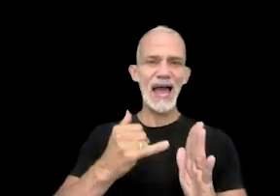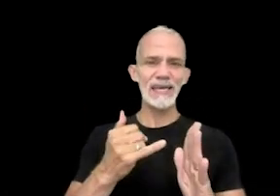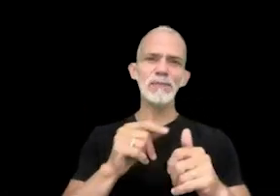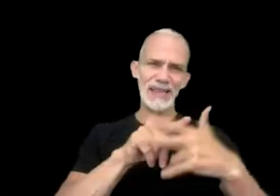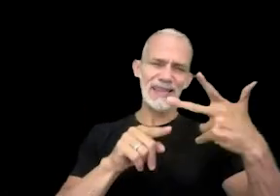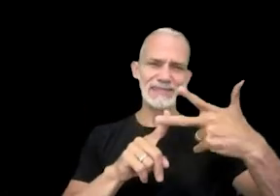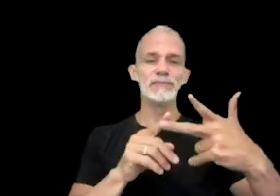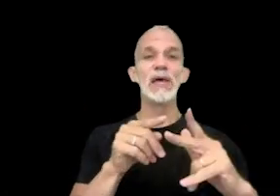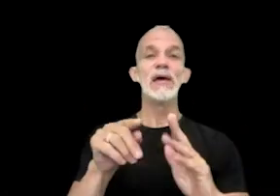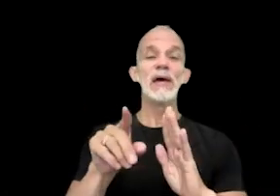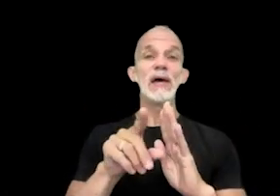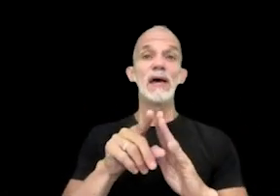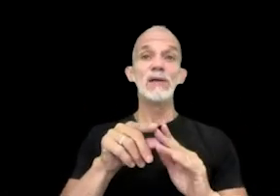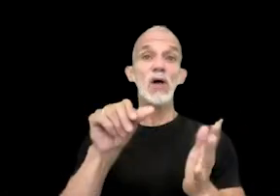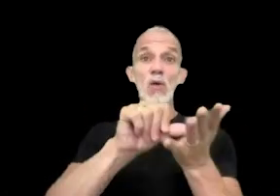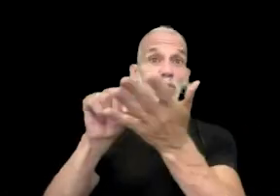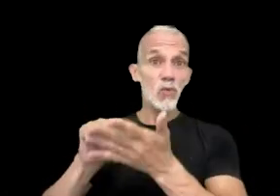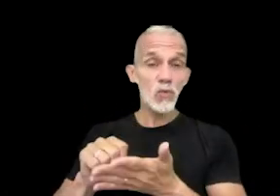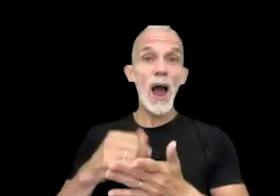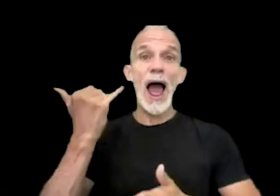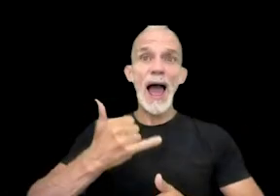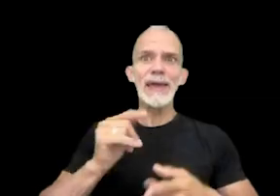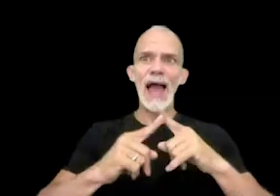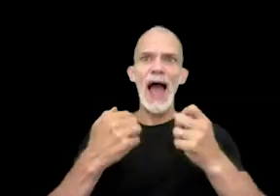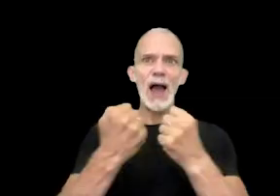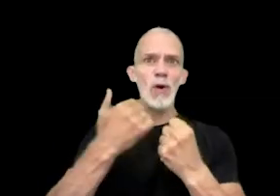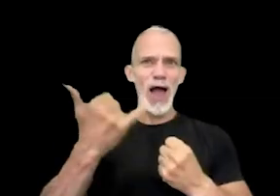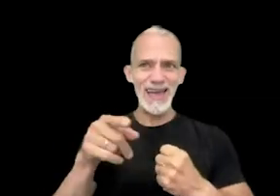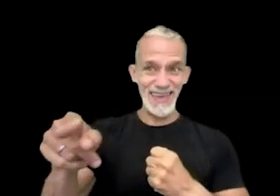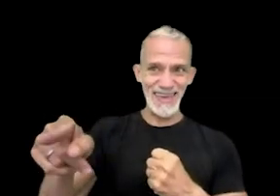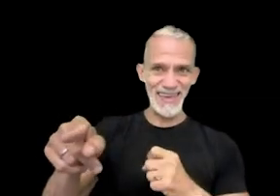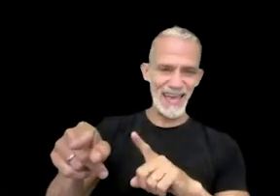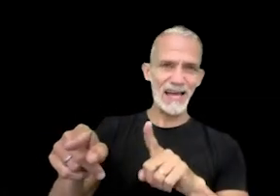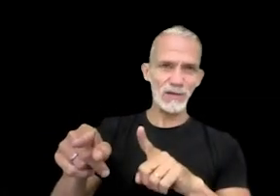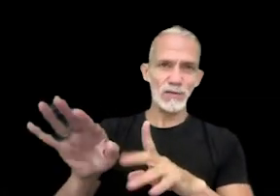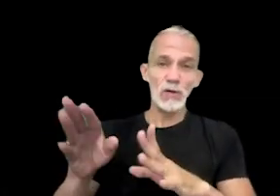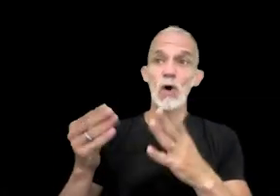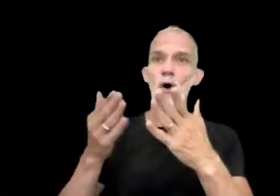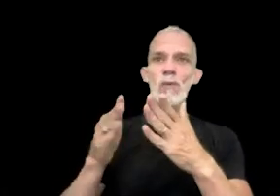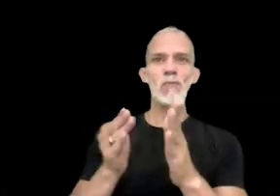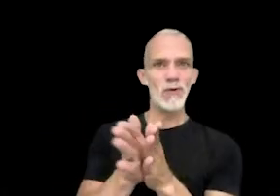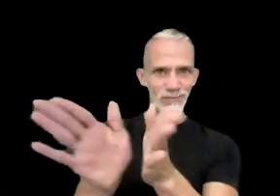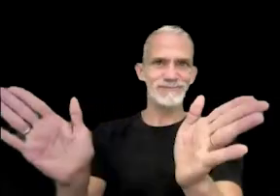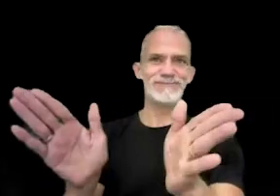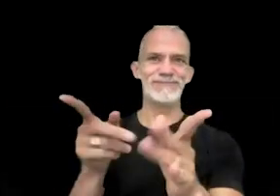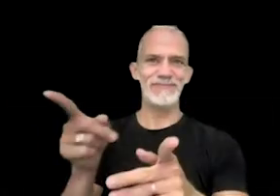perdón. Jurisdicciones contra las cuales tengo tratado, que se me van a abrir en dos.